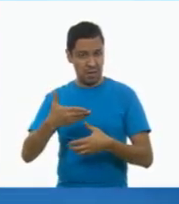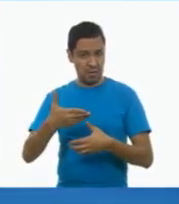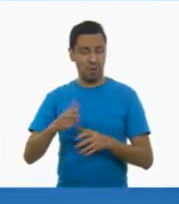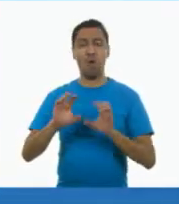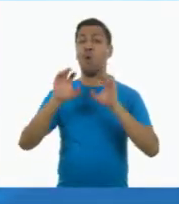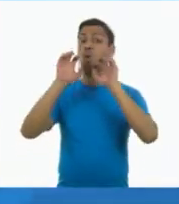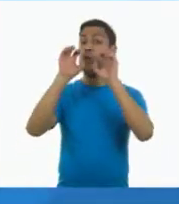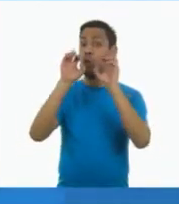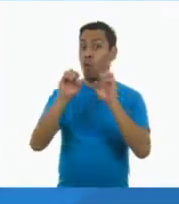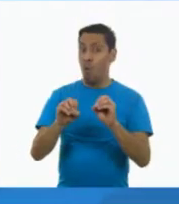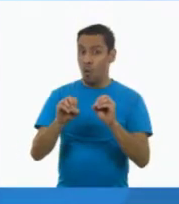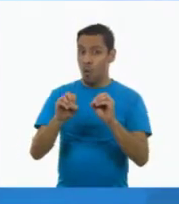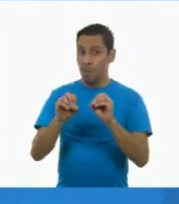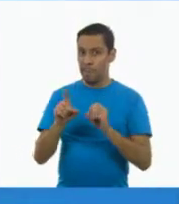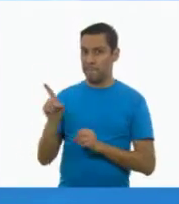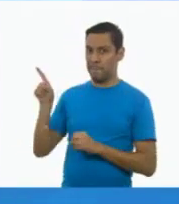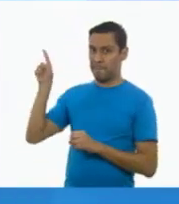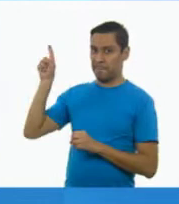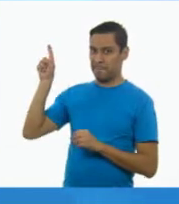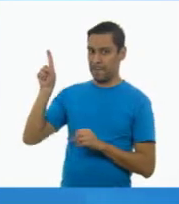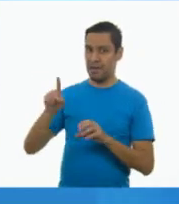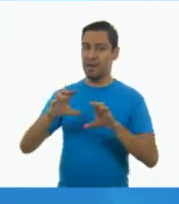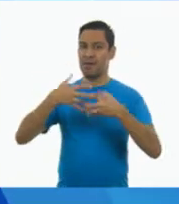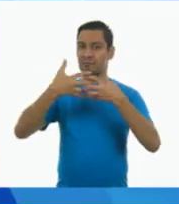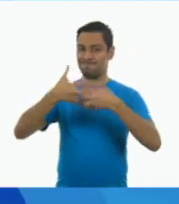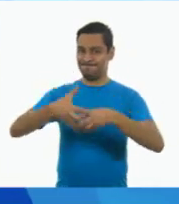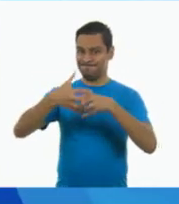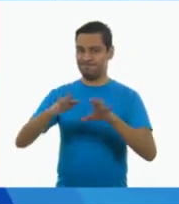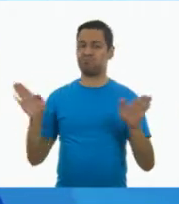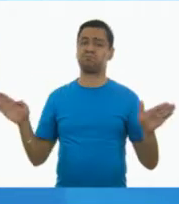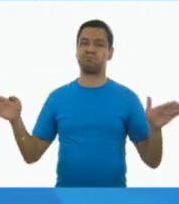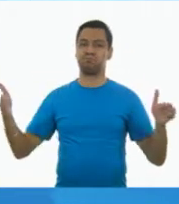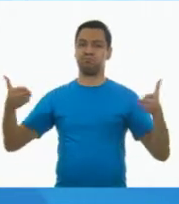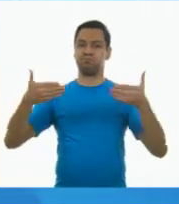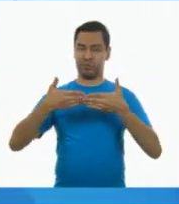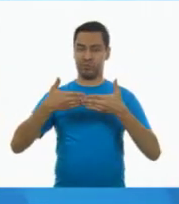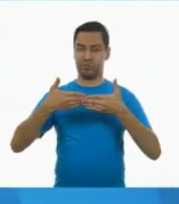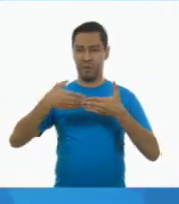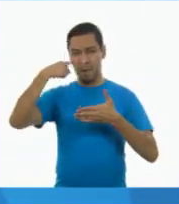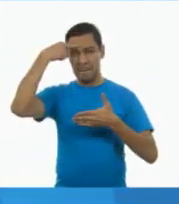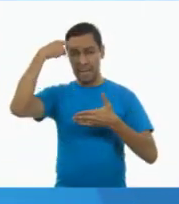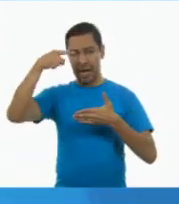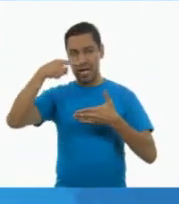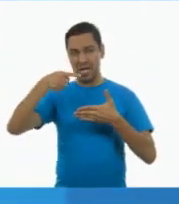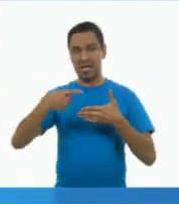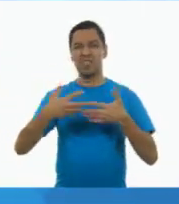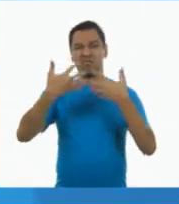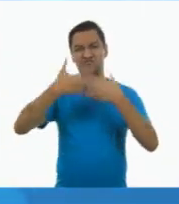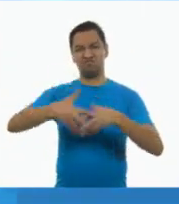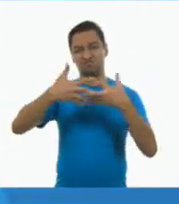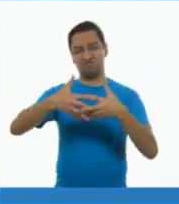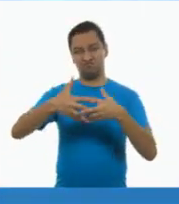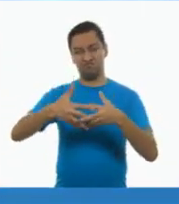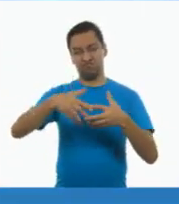opción sería cerrar la fábrica para que ya no siga contaminando el río.